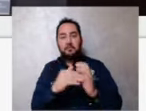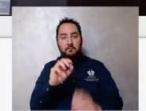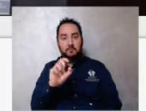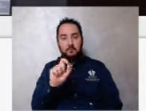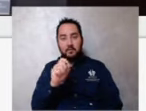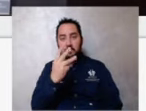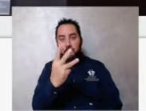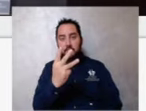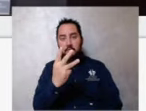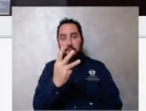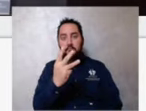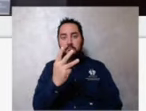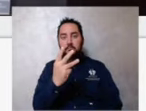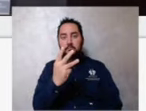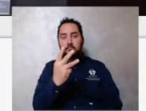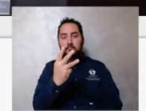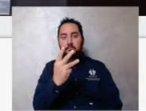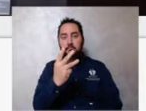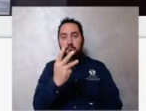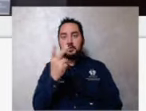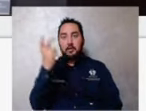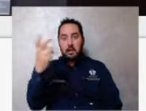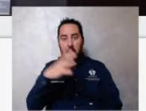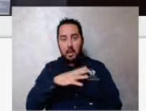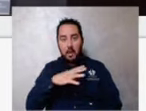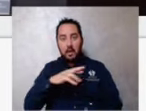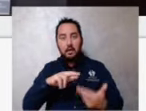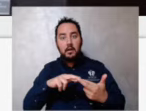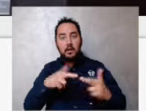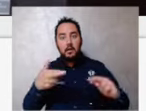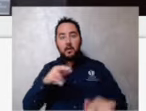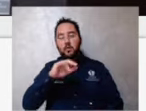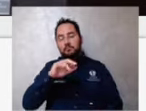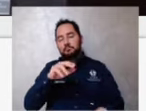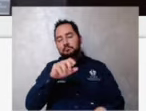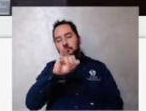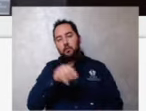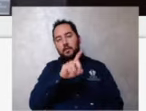SGJDC-53/2023, el cual guarda relación con el diverso